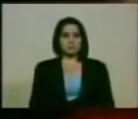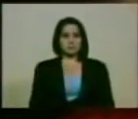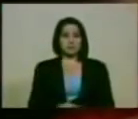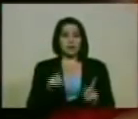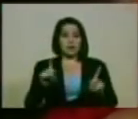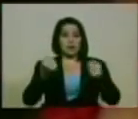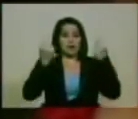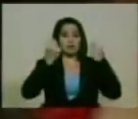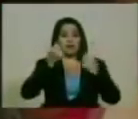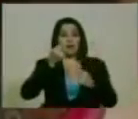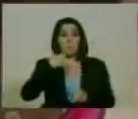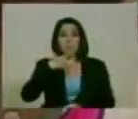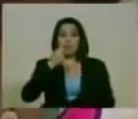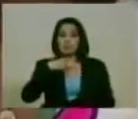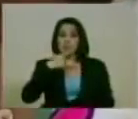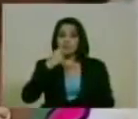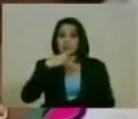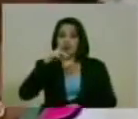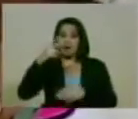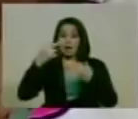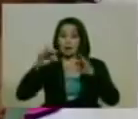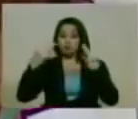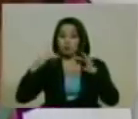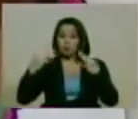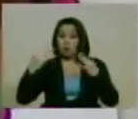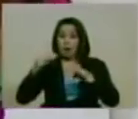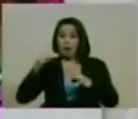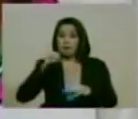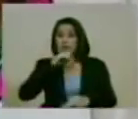Rescatar la medicina ancestral.